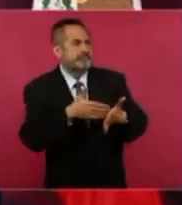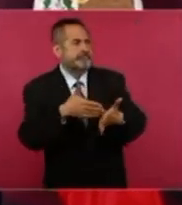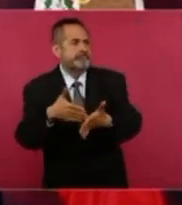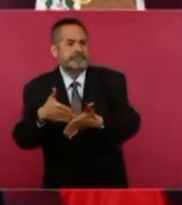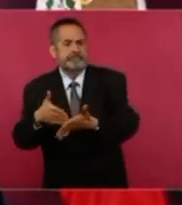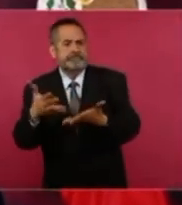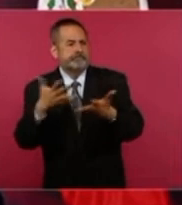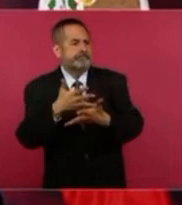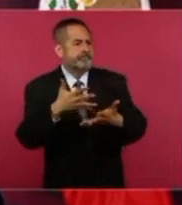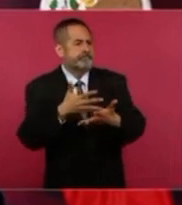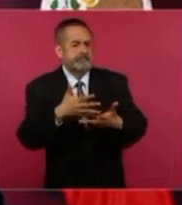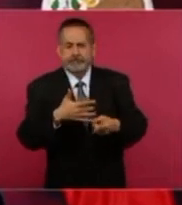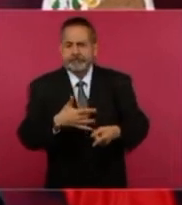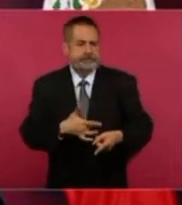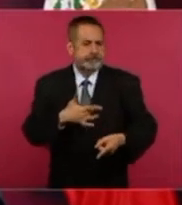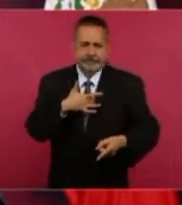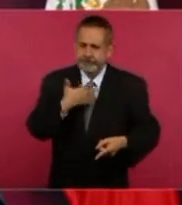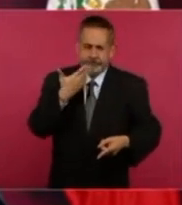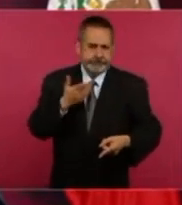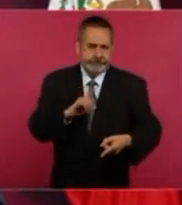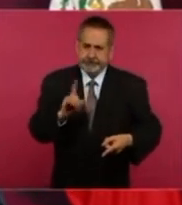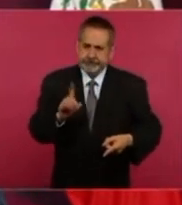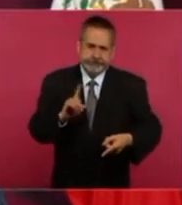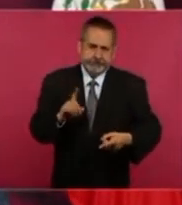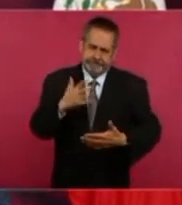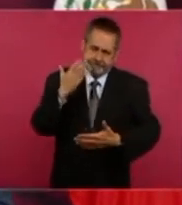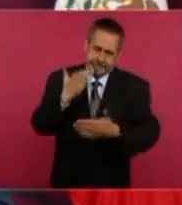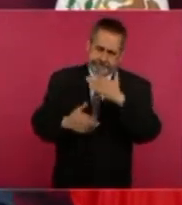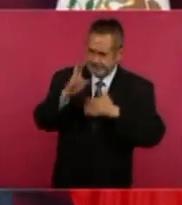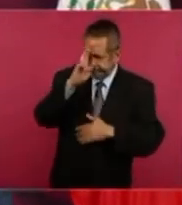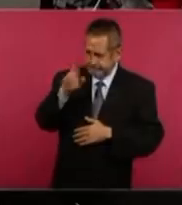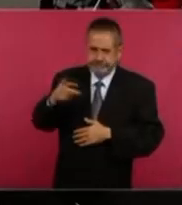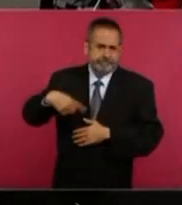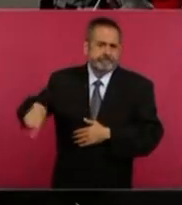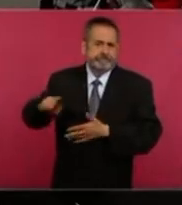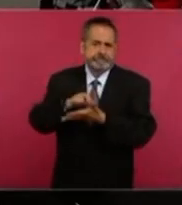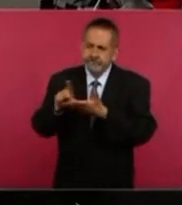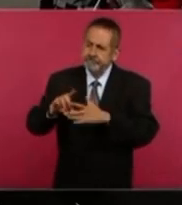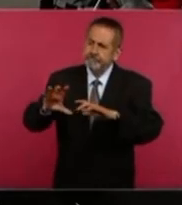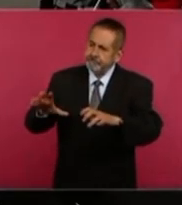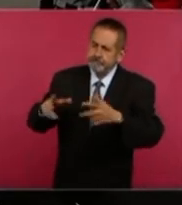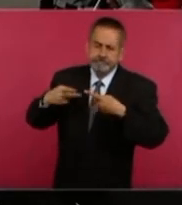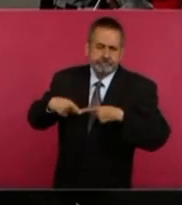inhumano, violatorio de los derechos de los pueblos.